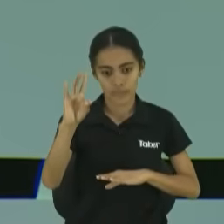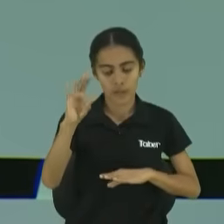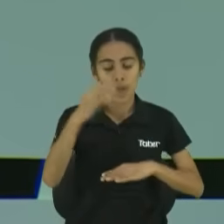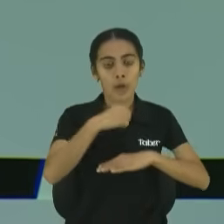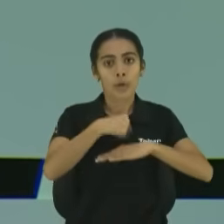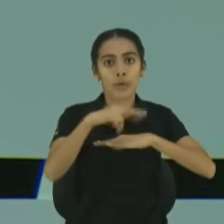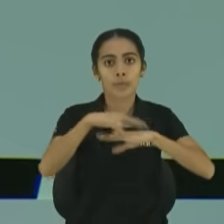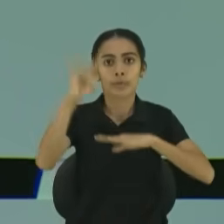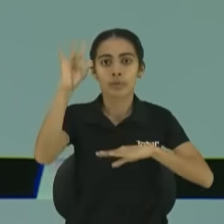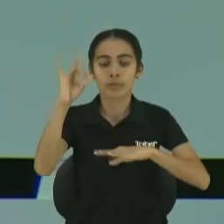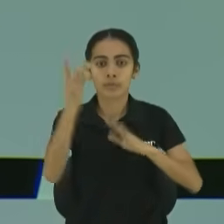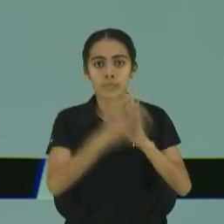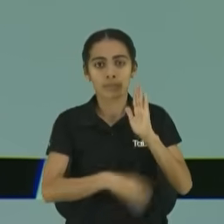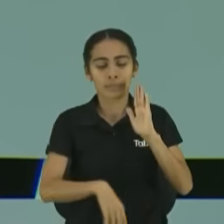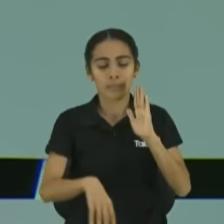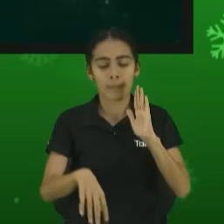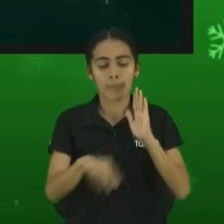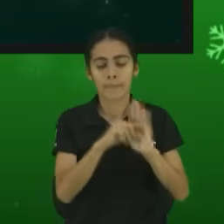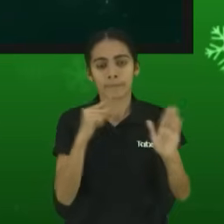el Espíritu nos ayuda en nuestra